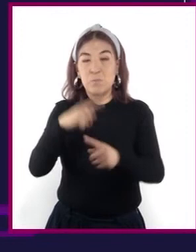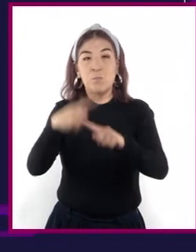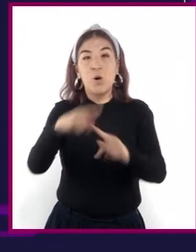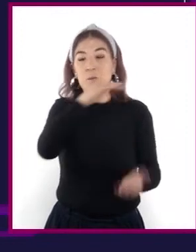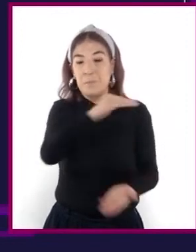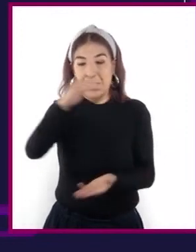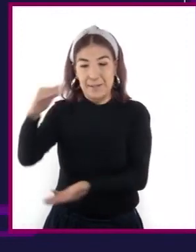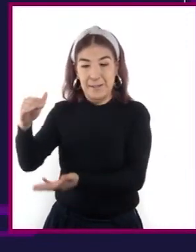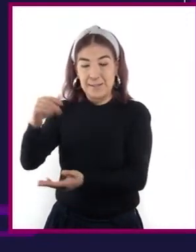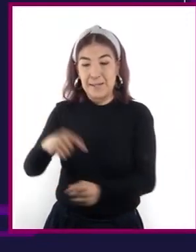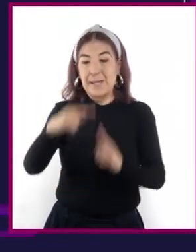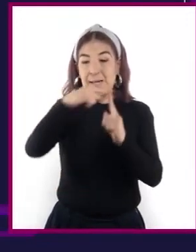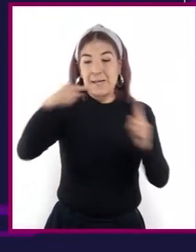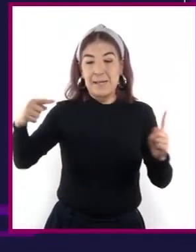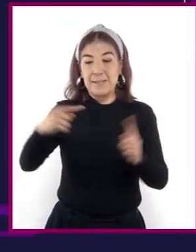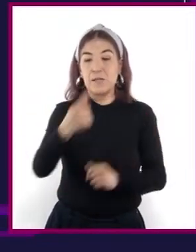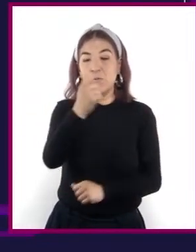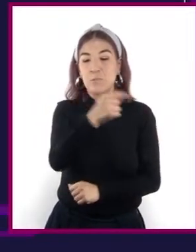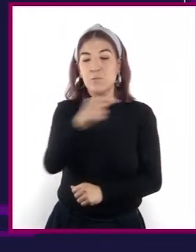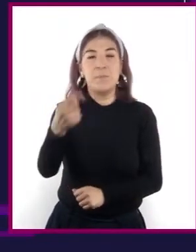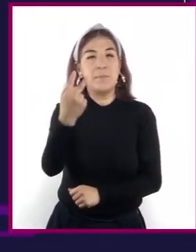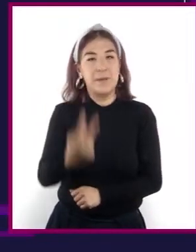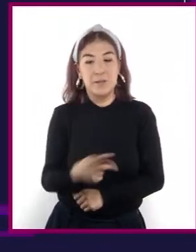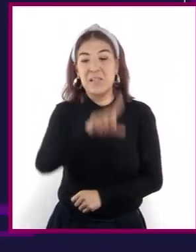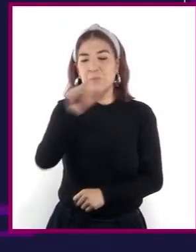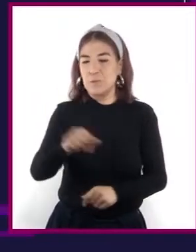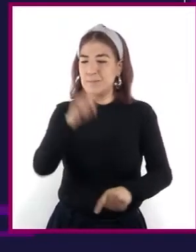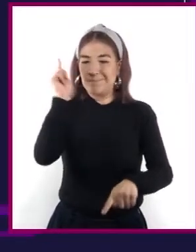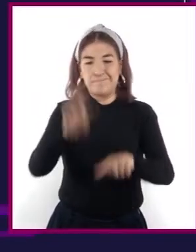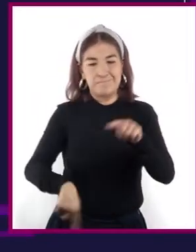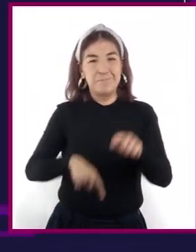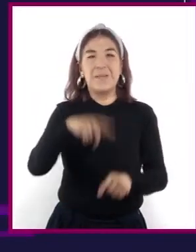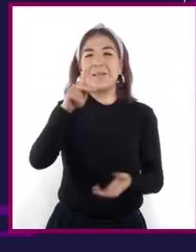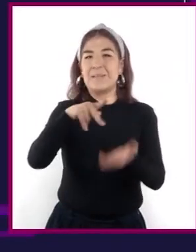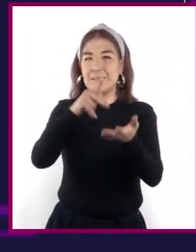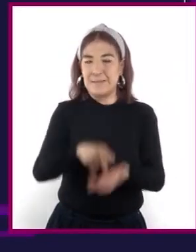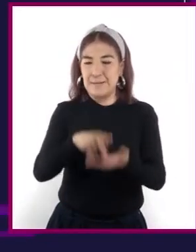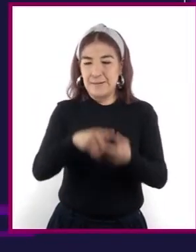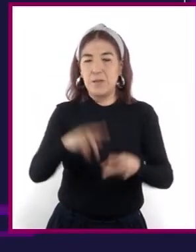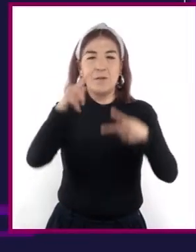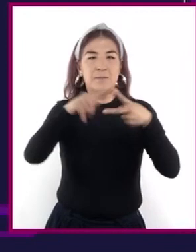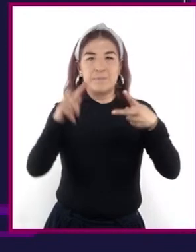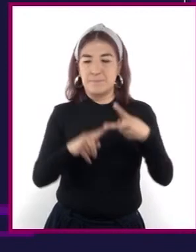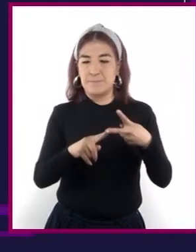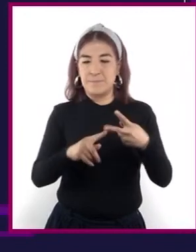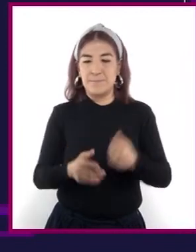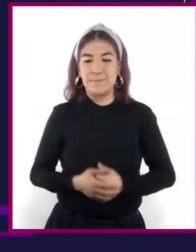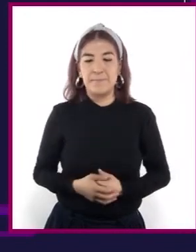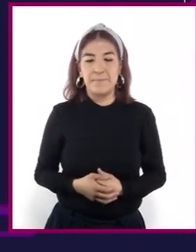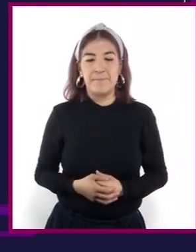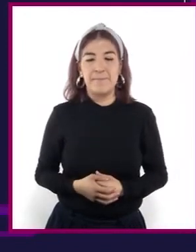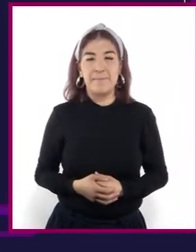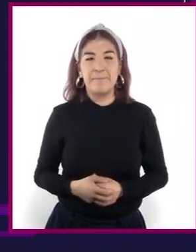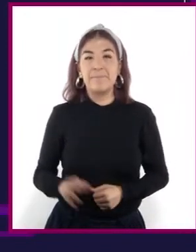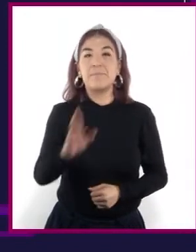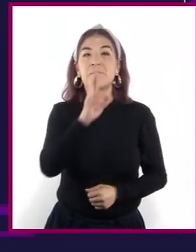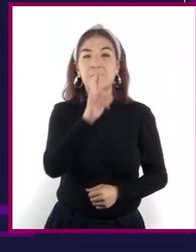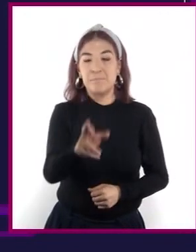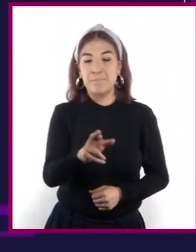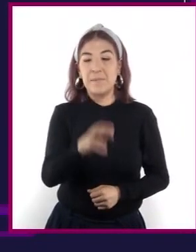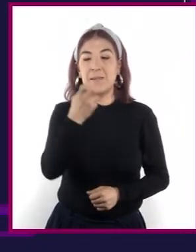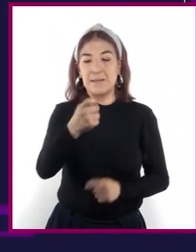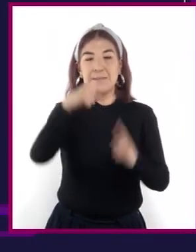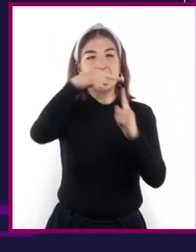paquetes entre medio kilogramo. Luego, simplificamos las unidades comunes en el numerador y el denominador y resolvemos